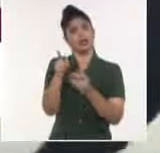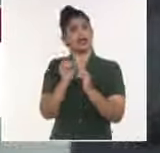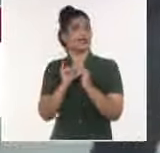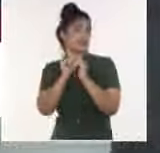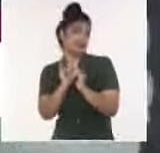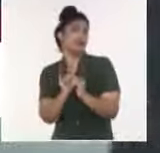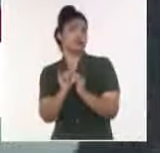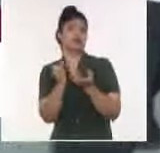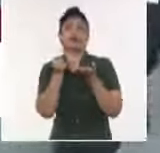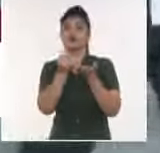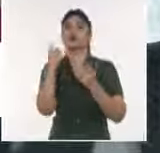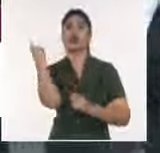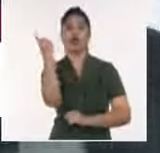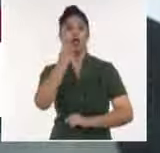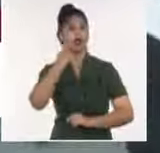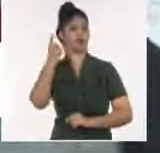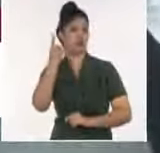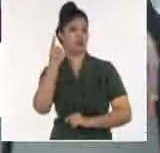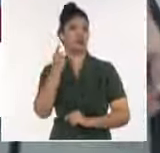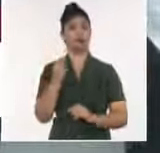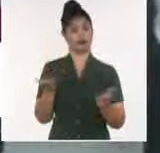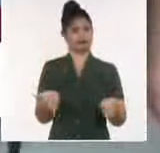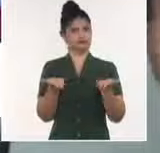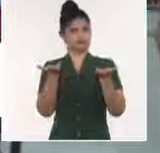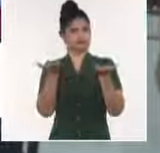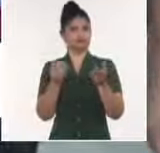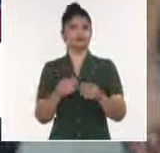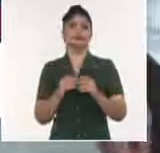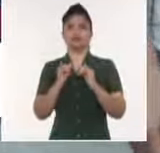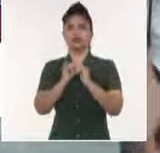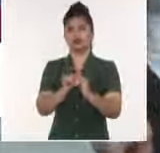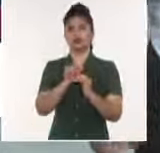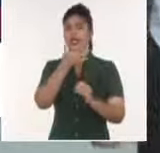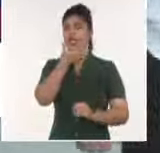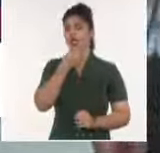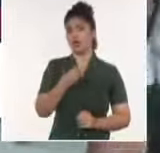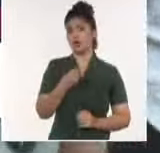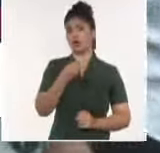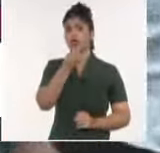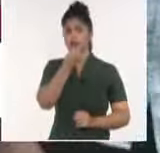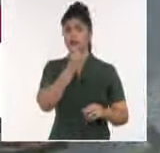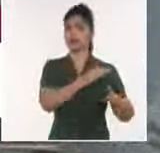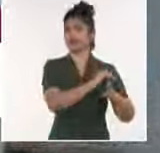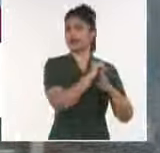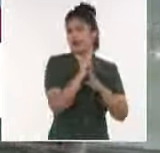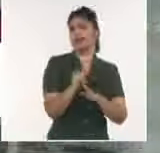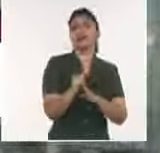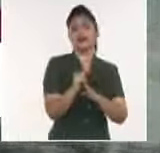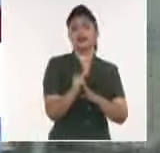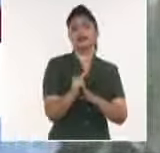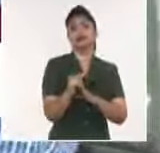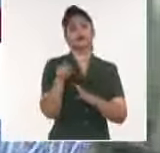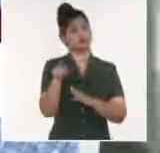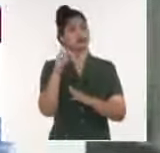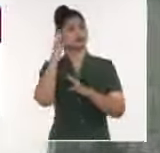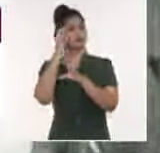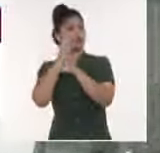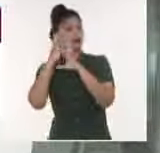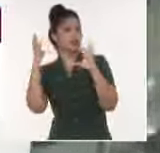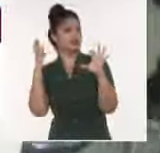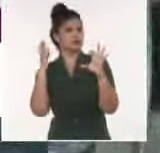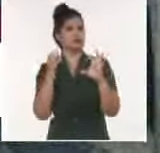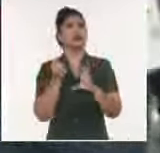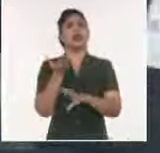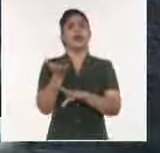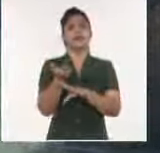Expresó además: nuestra juventud está preparada para liderar la creación de un nuevo mundo. En ese sentido, les pidió acabar con la violencia y